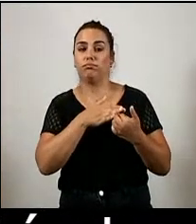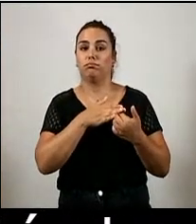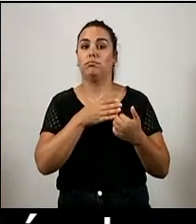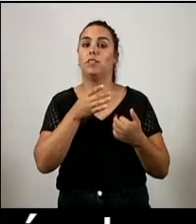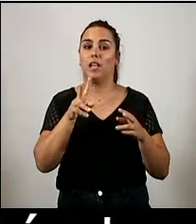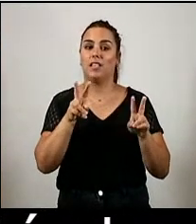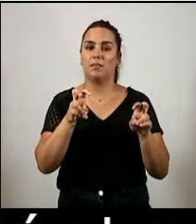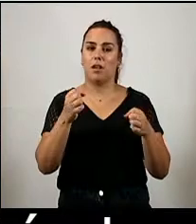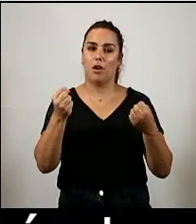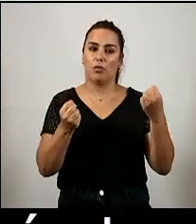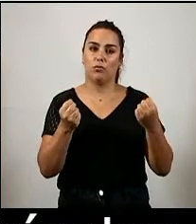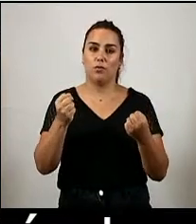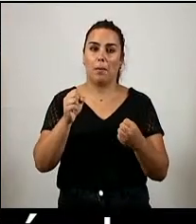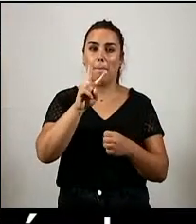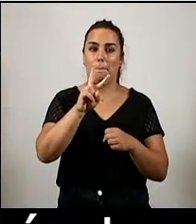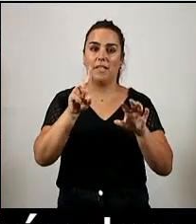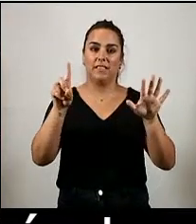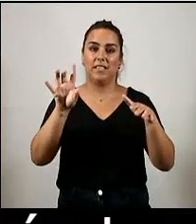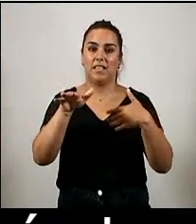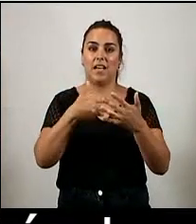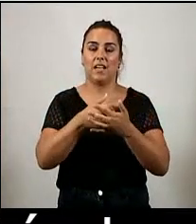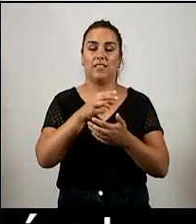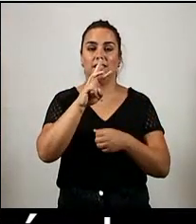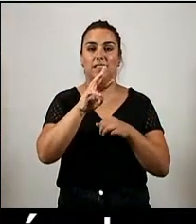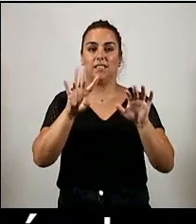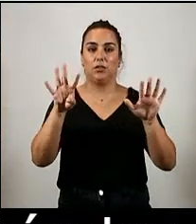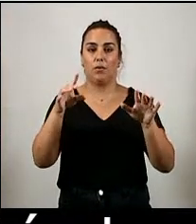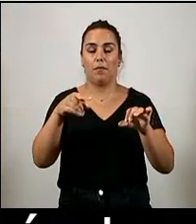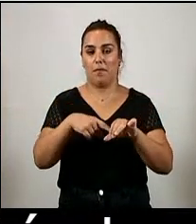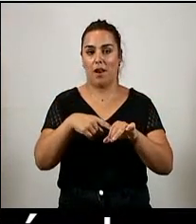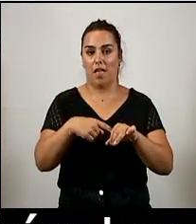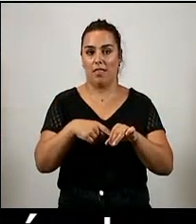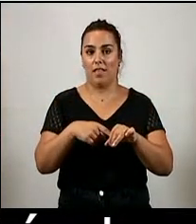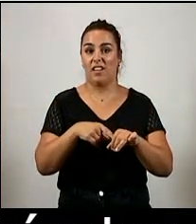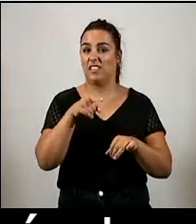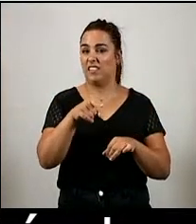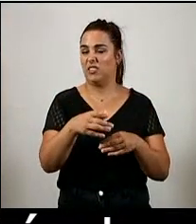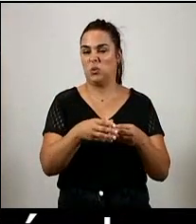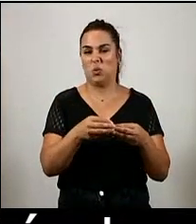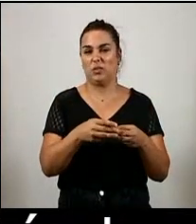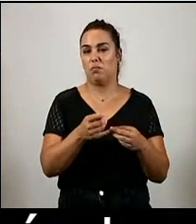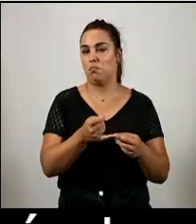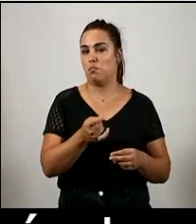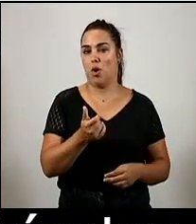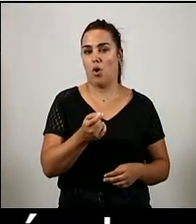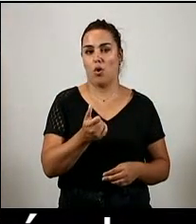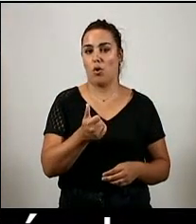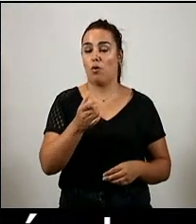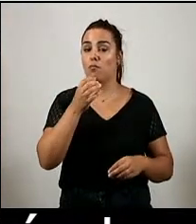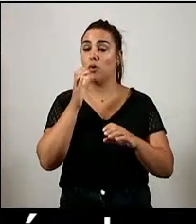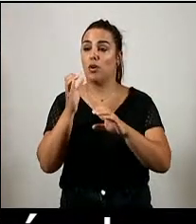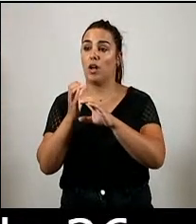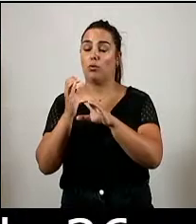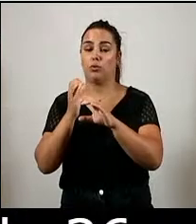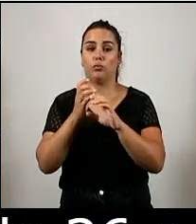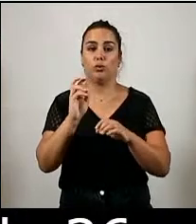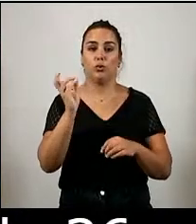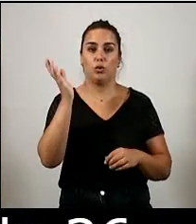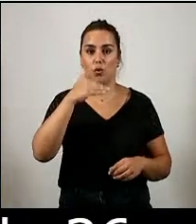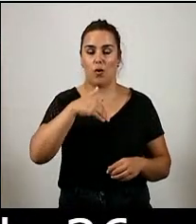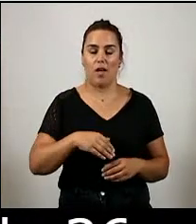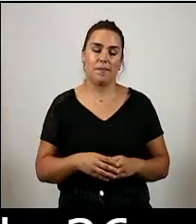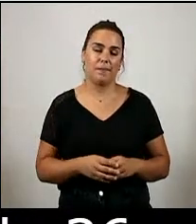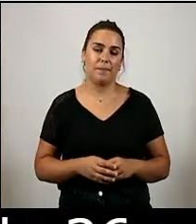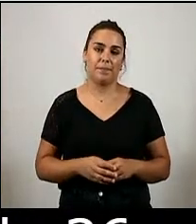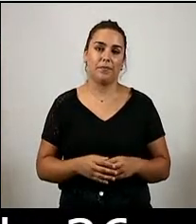a vehículos de 26 a 39 plazas, que era la menos utilizada por falta de autobuses de esta capacidad. De